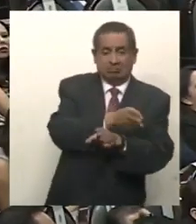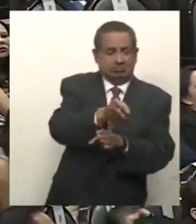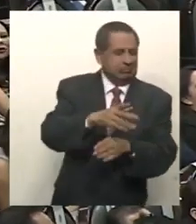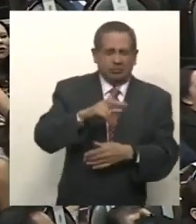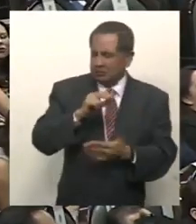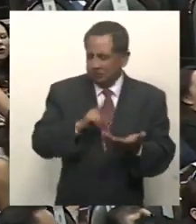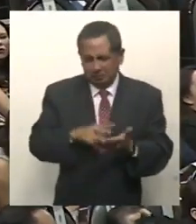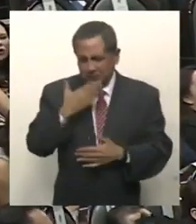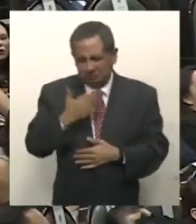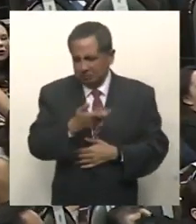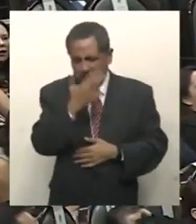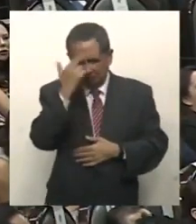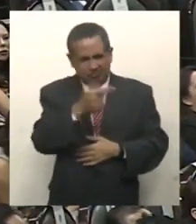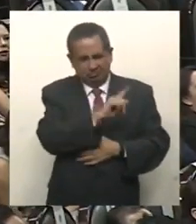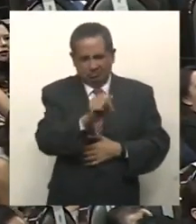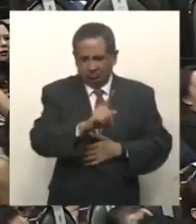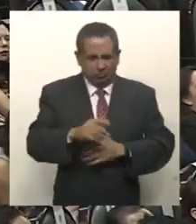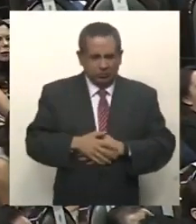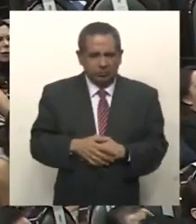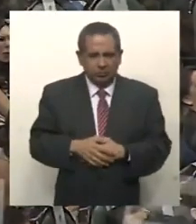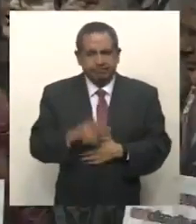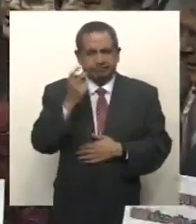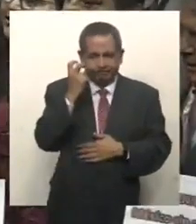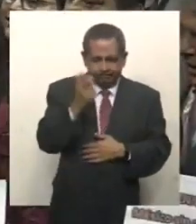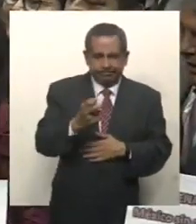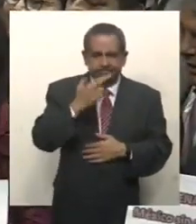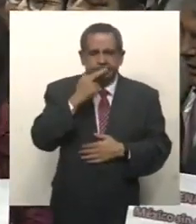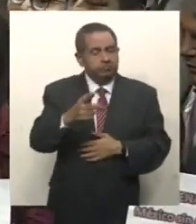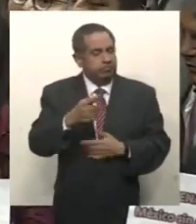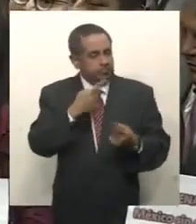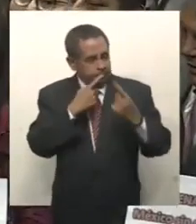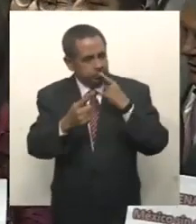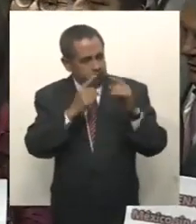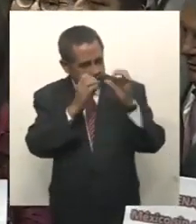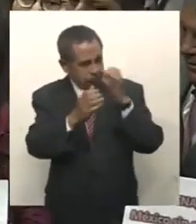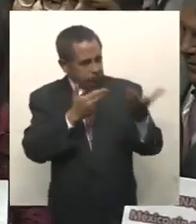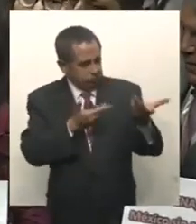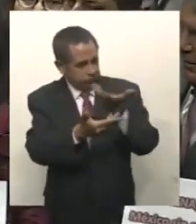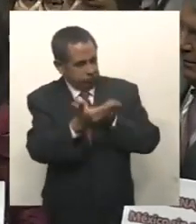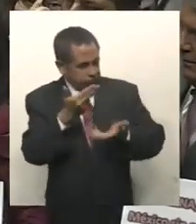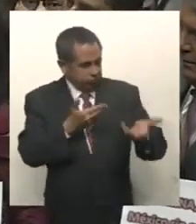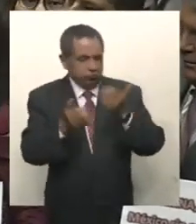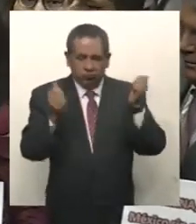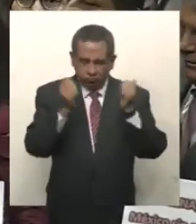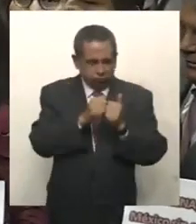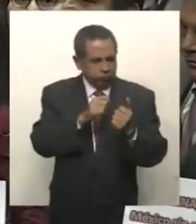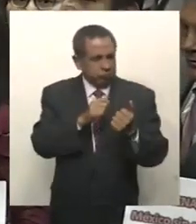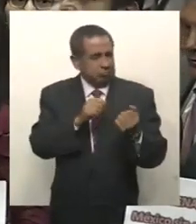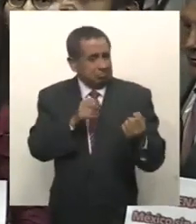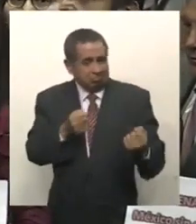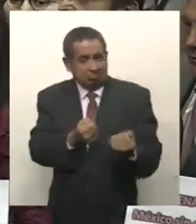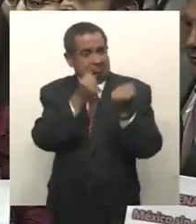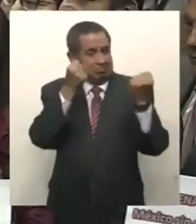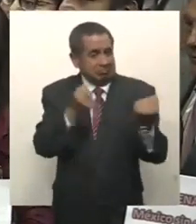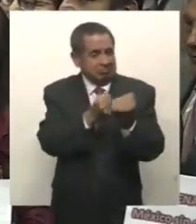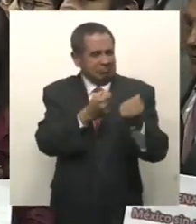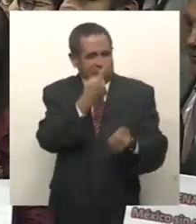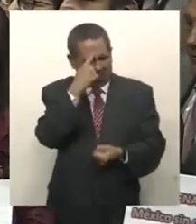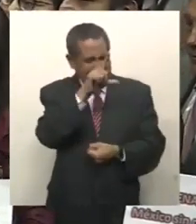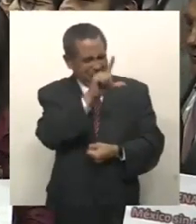conducir. No tiene retorno. Es mejor el diálogo. La confrontación solo es para